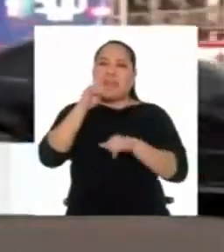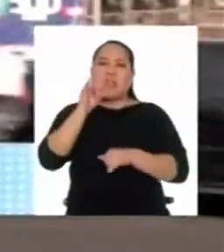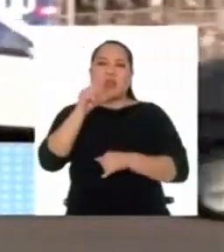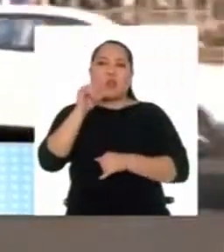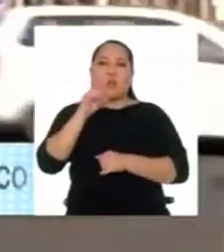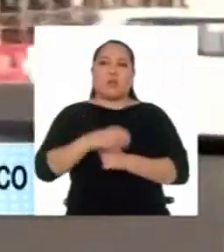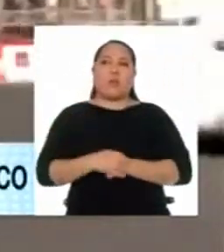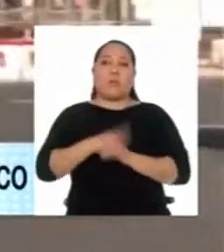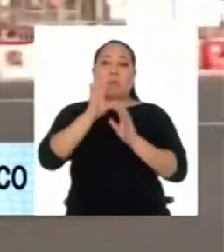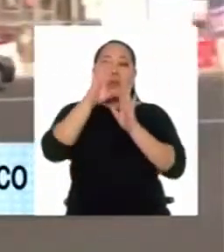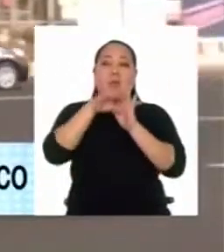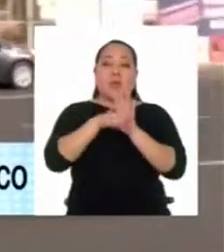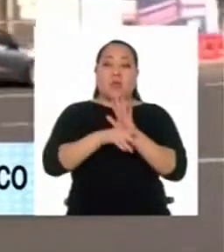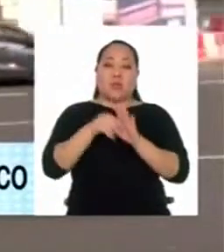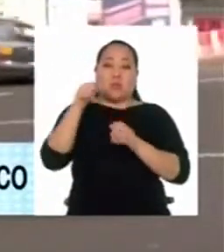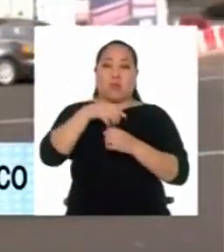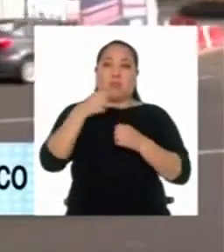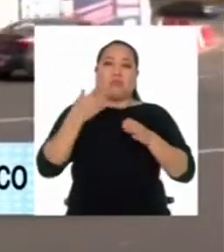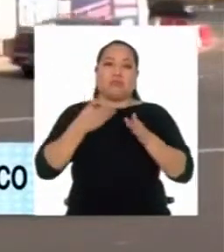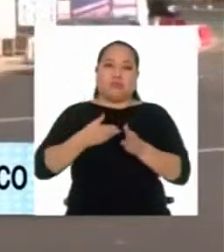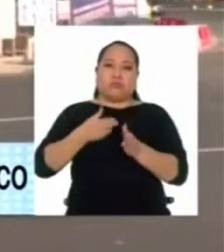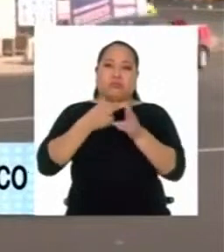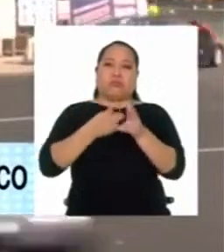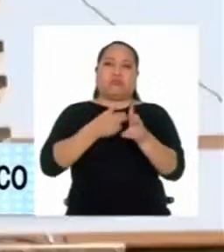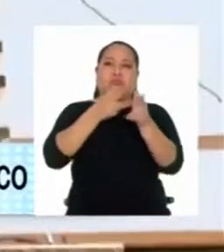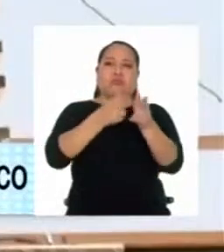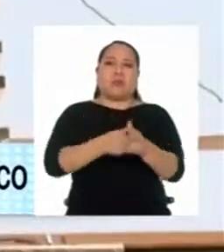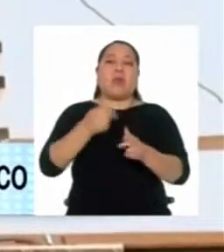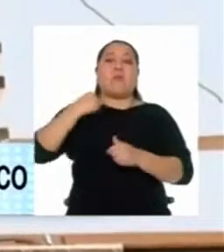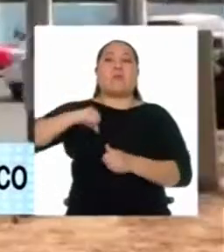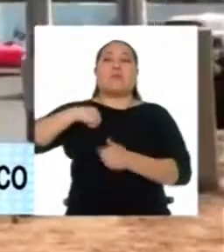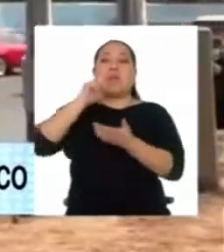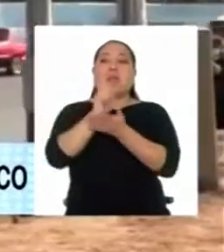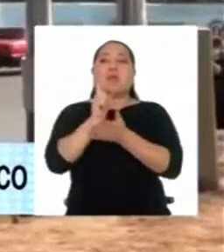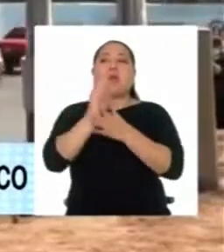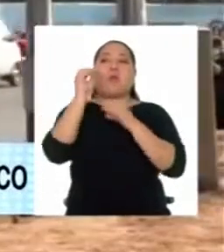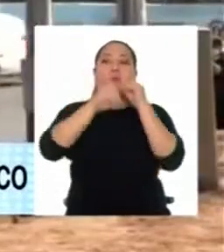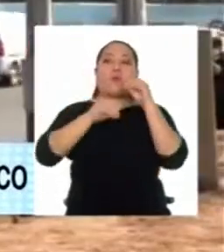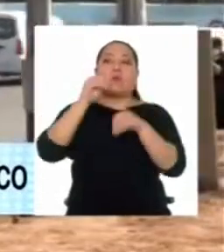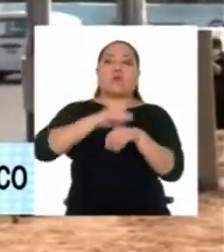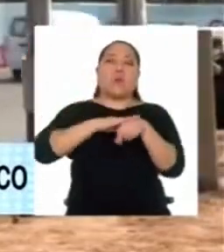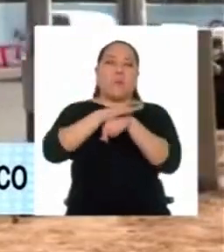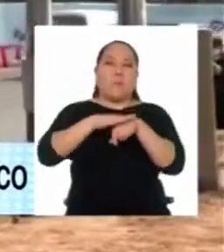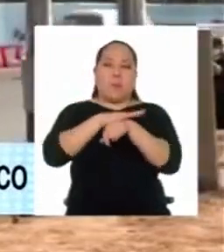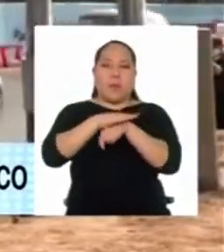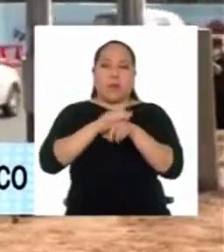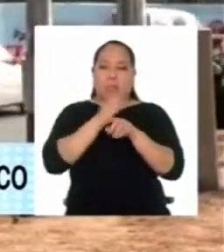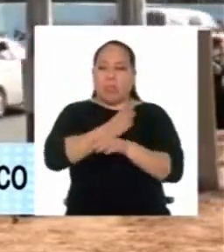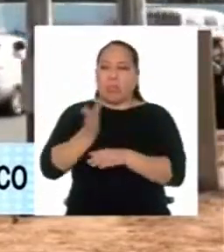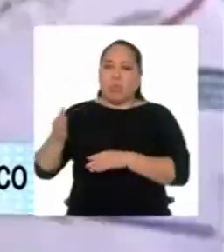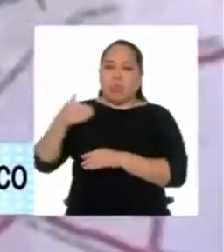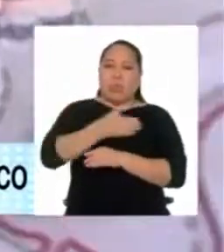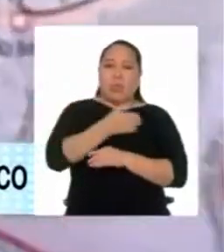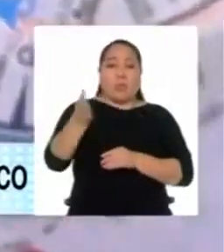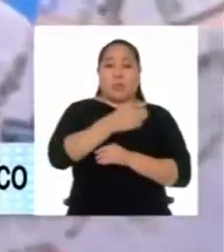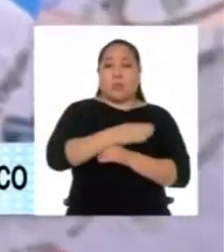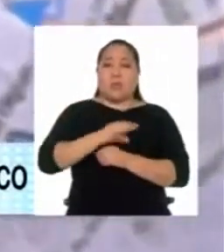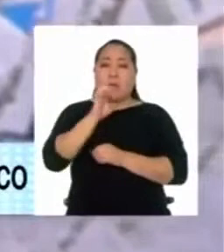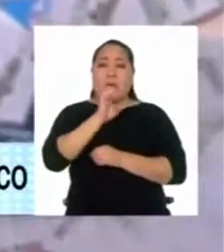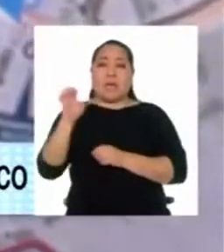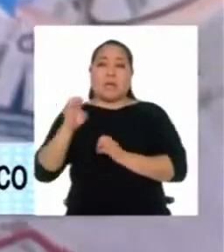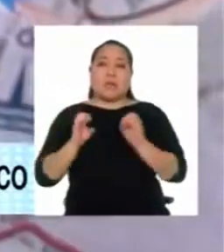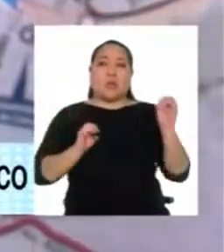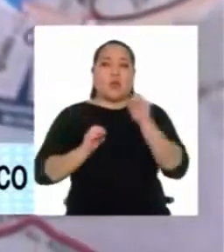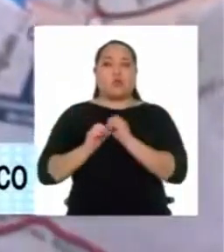Para disminuir el tráfico por la ejecución de esta obra, el municipio de Lima ha implementado un plan de desvíos de este a oeste. Todos